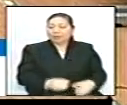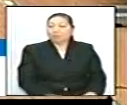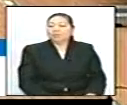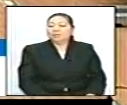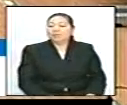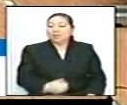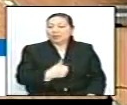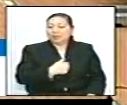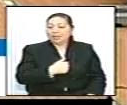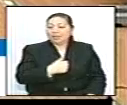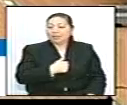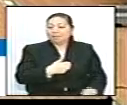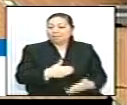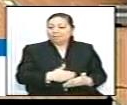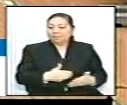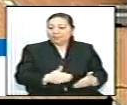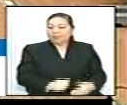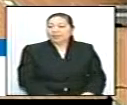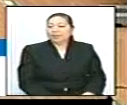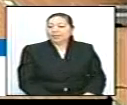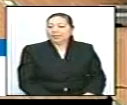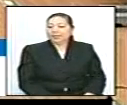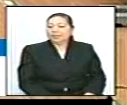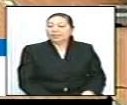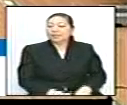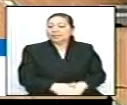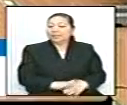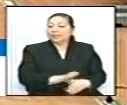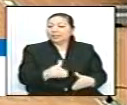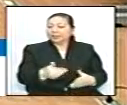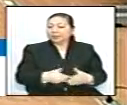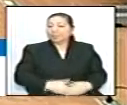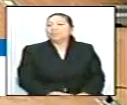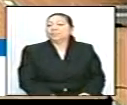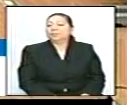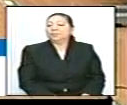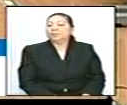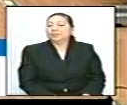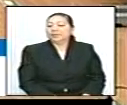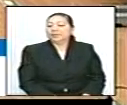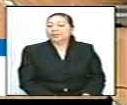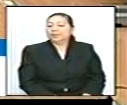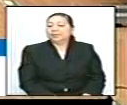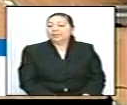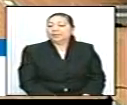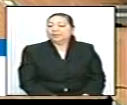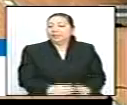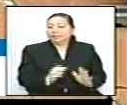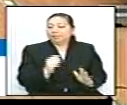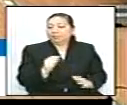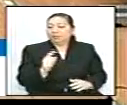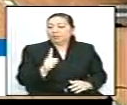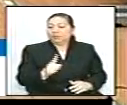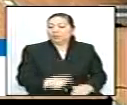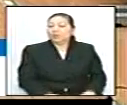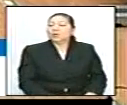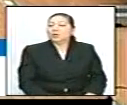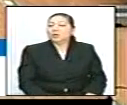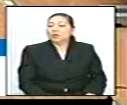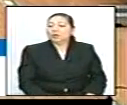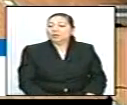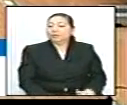los mismos que estarían siendo incorporados en los puntos 2 y 4 y en el 6.1 de la propuesta referida